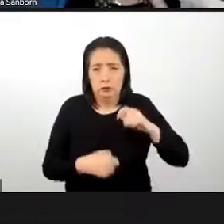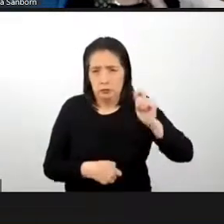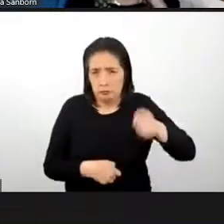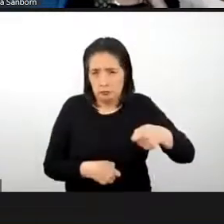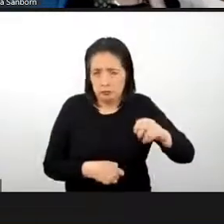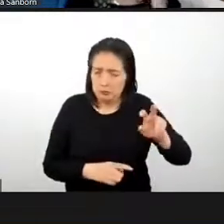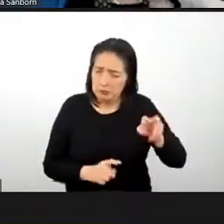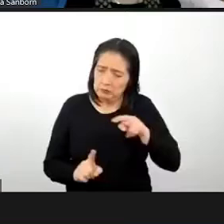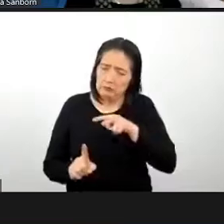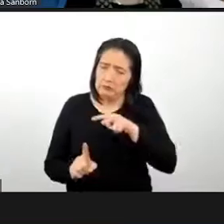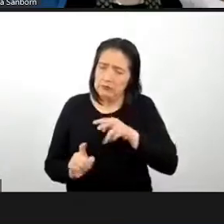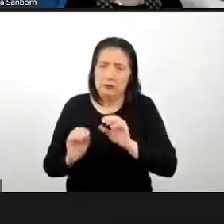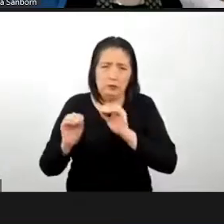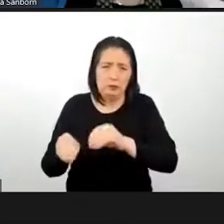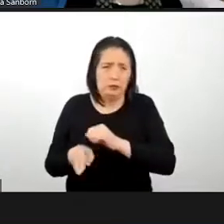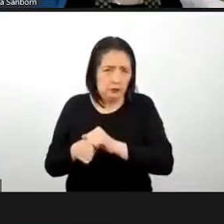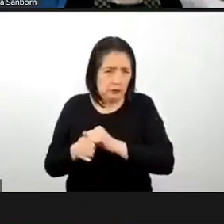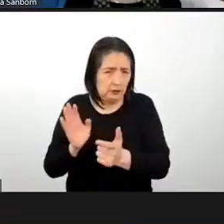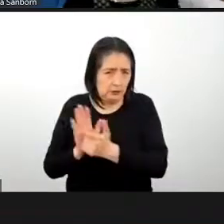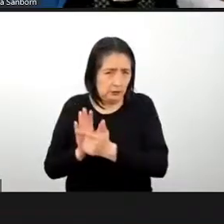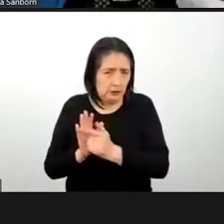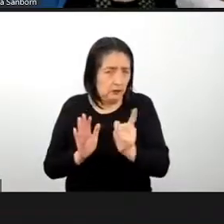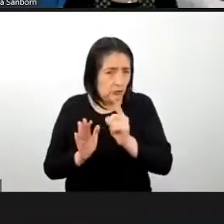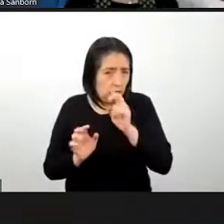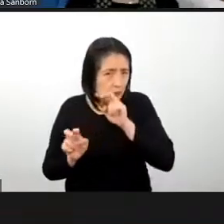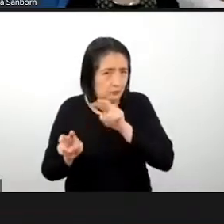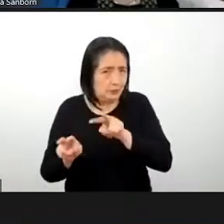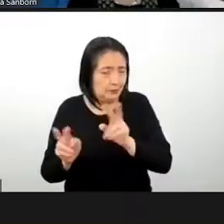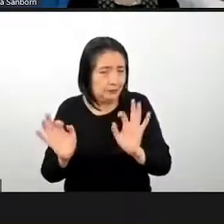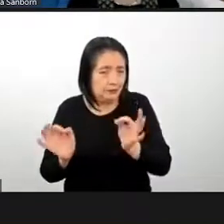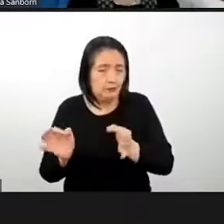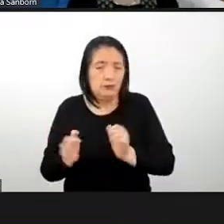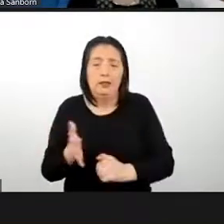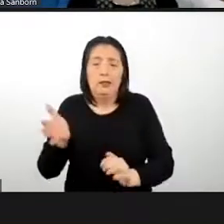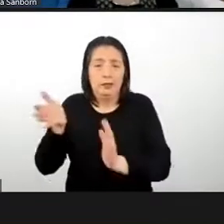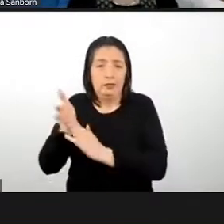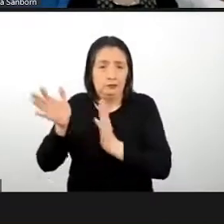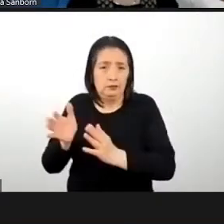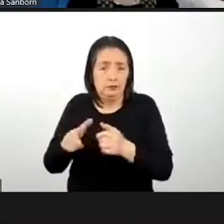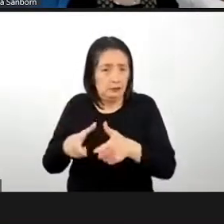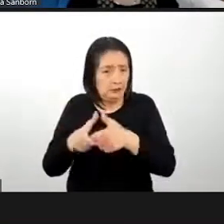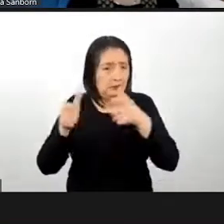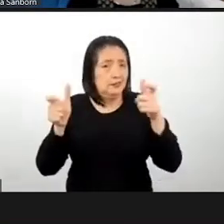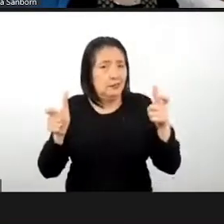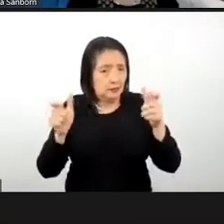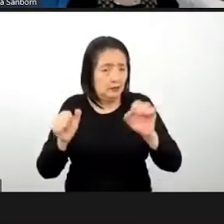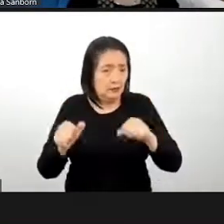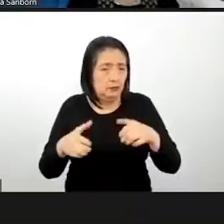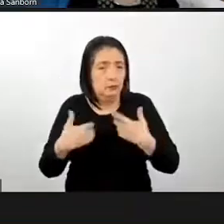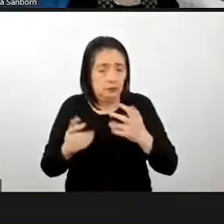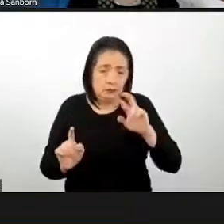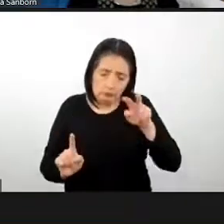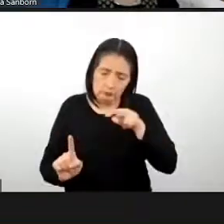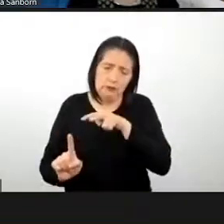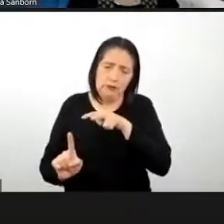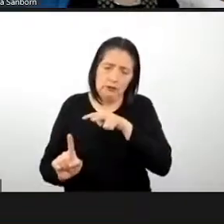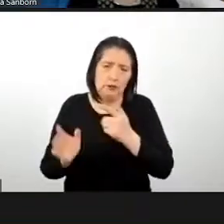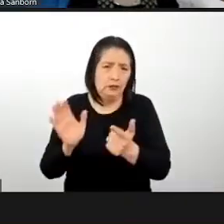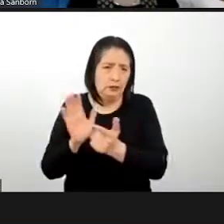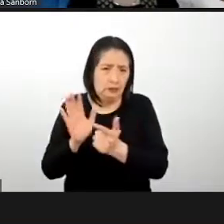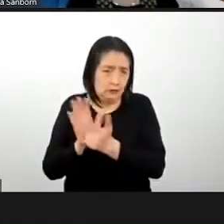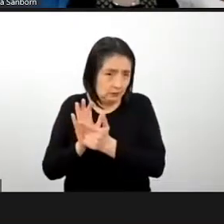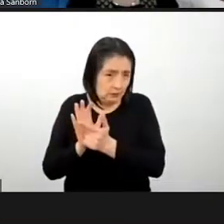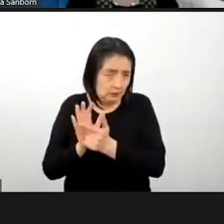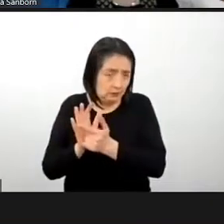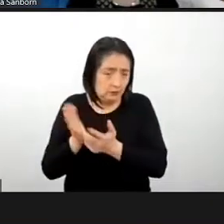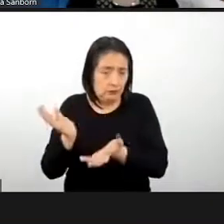la aplicación de la ley, no van a mirar la justicia, ¿eh? El defensor del pueblo tiene una visión más amplia, ¿no? Puede mirar las leyes están mal, el